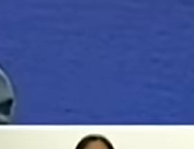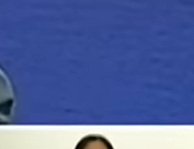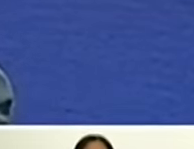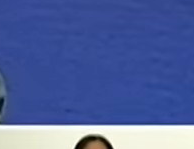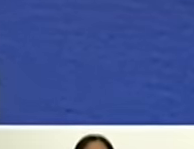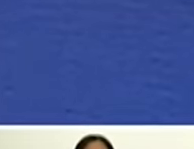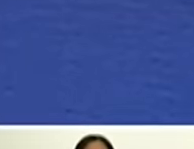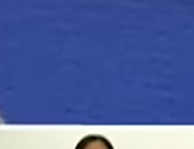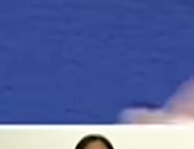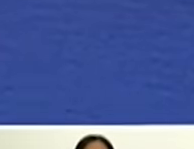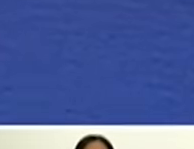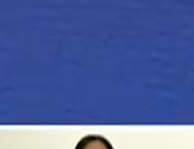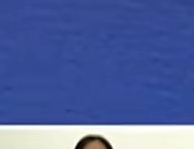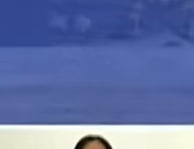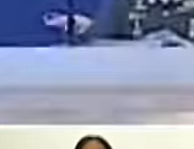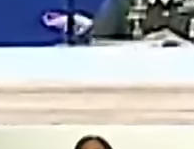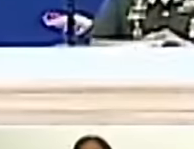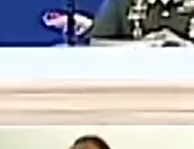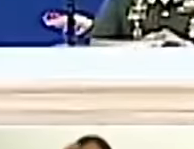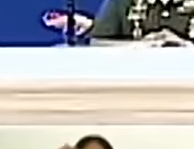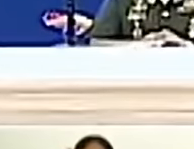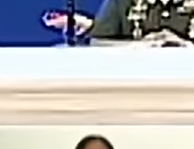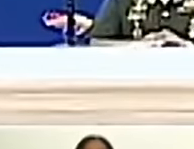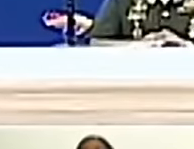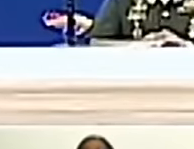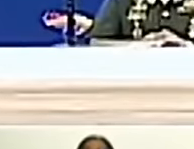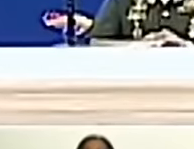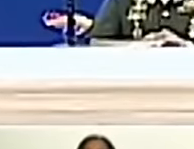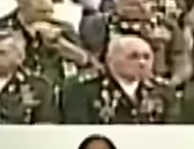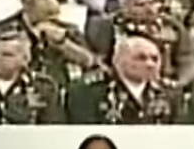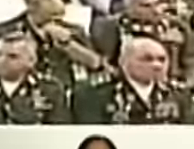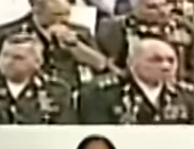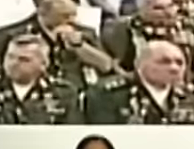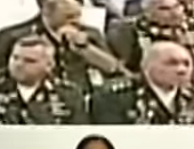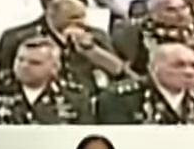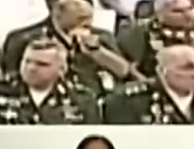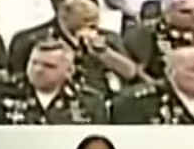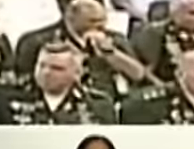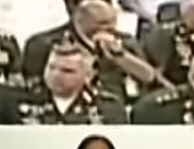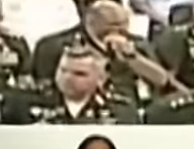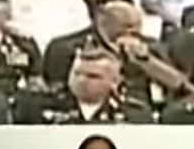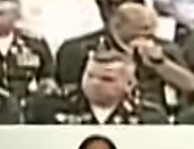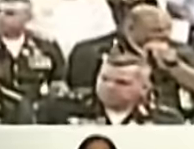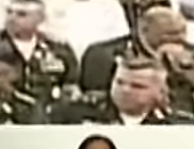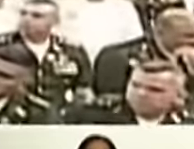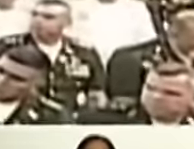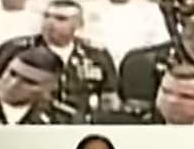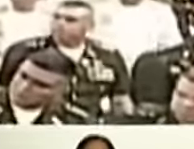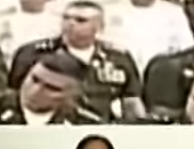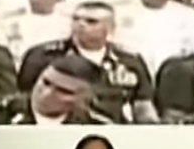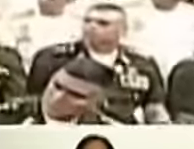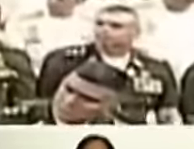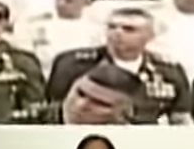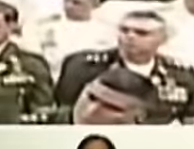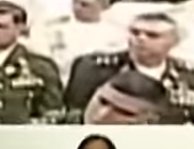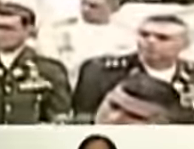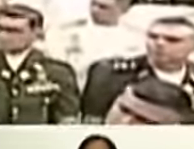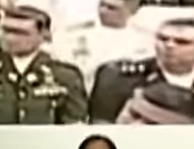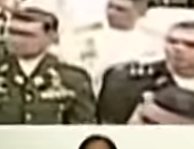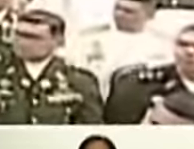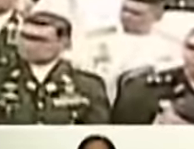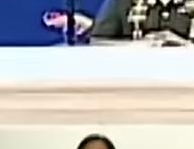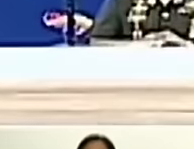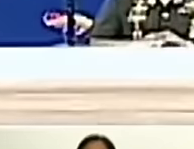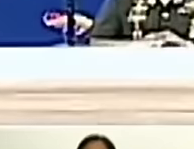Padrino López, Hernández Lares, en cada momento siempre surgen las fuerzas del mal, las fuerzas